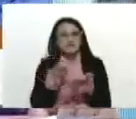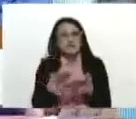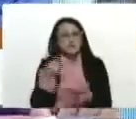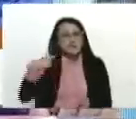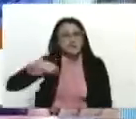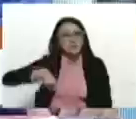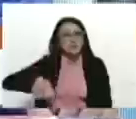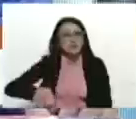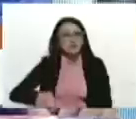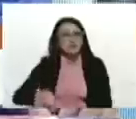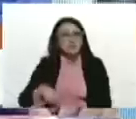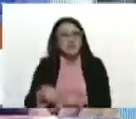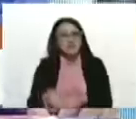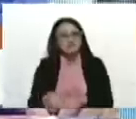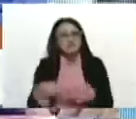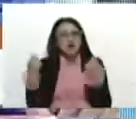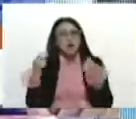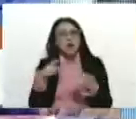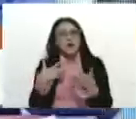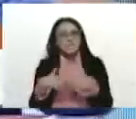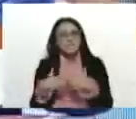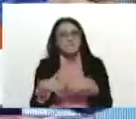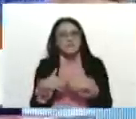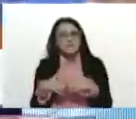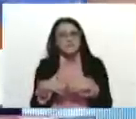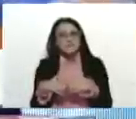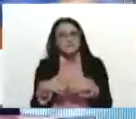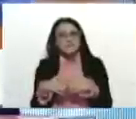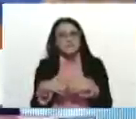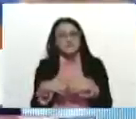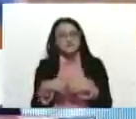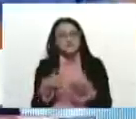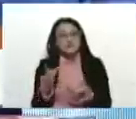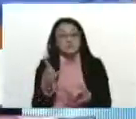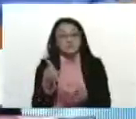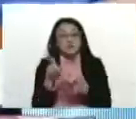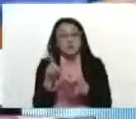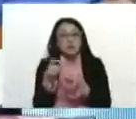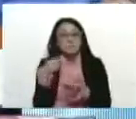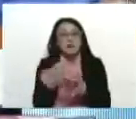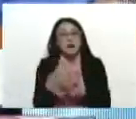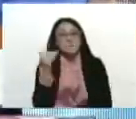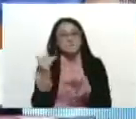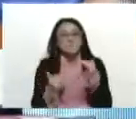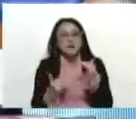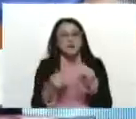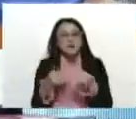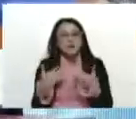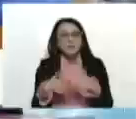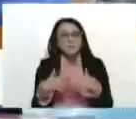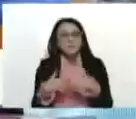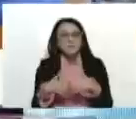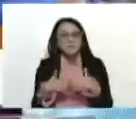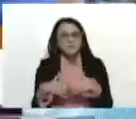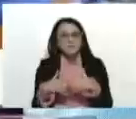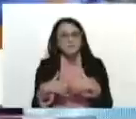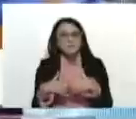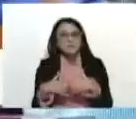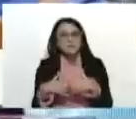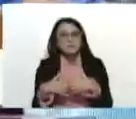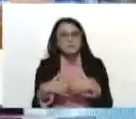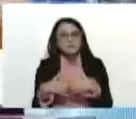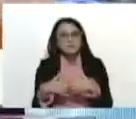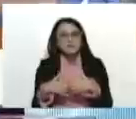de inversiones para que quebraran las empresas y que las que vinieran a cobrar pagarán menos de lo que la empresa en verdad